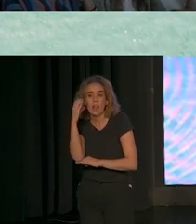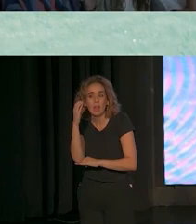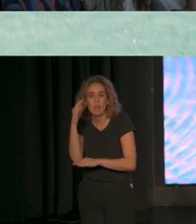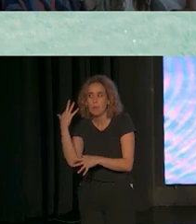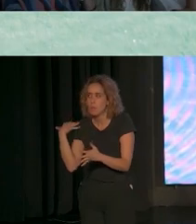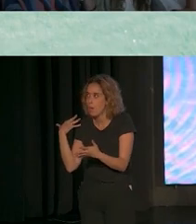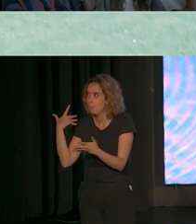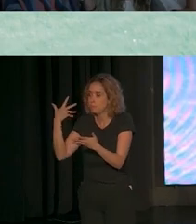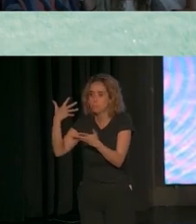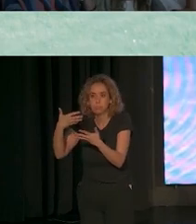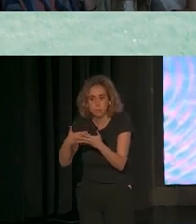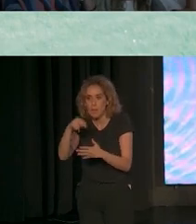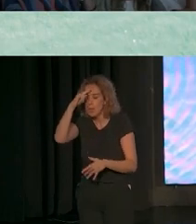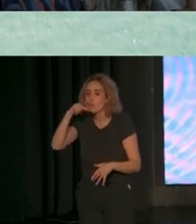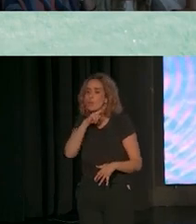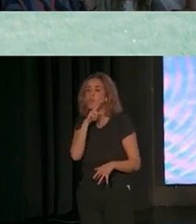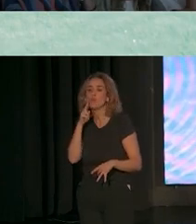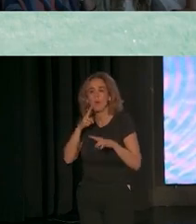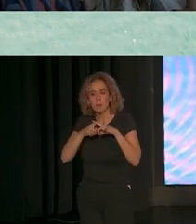eso es lo que podemos compartir con los padres.